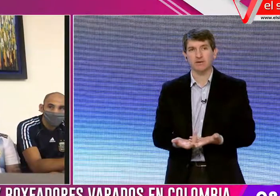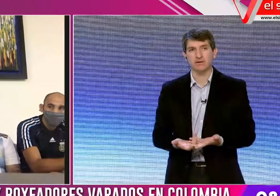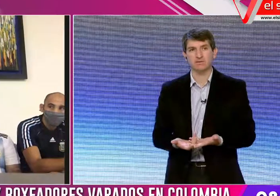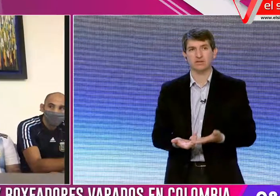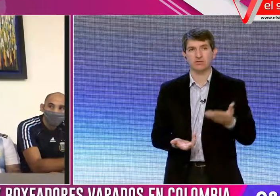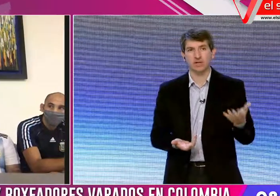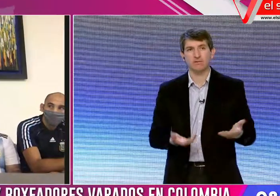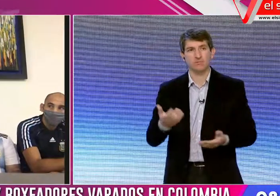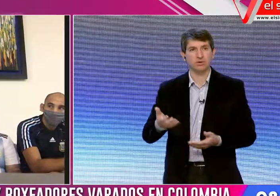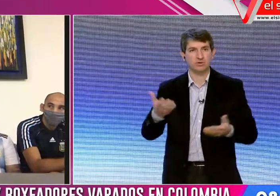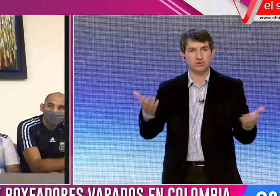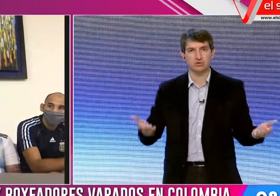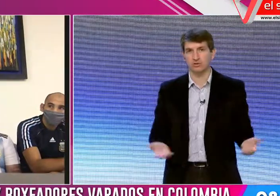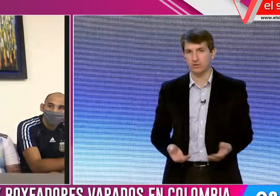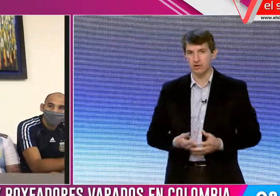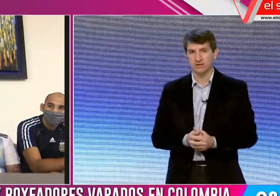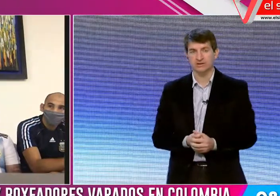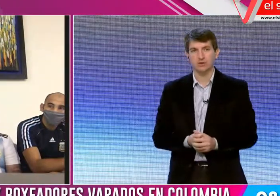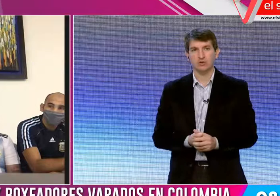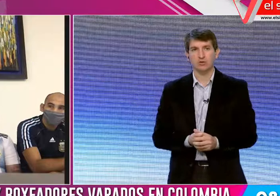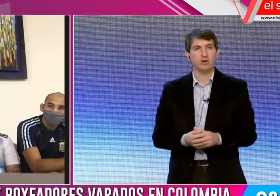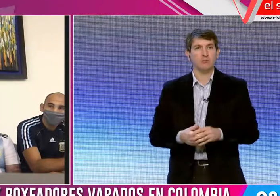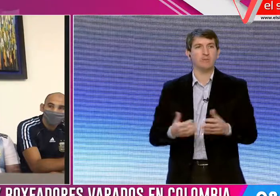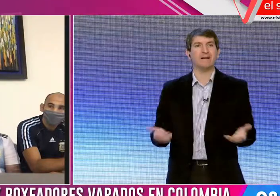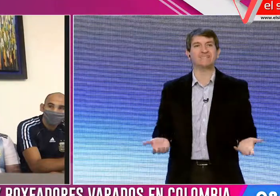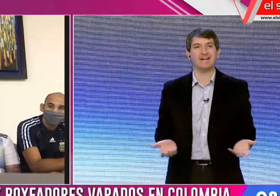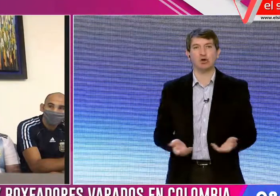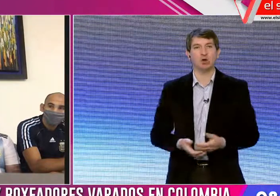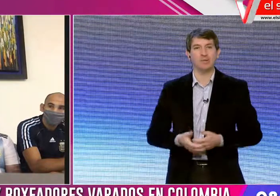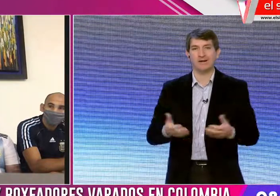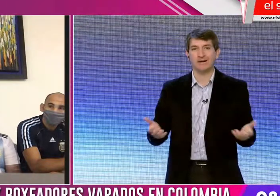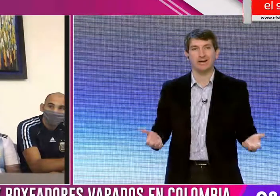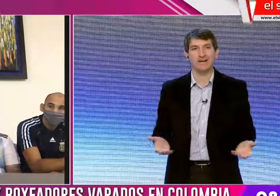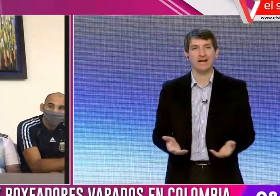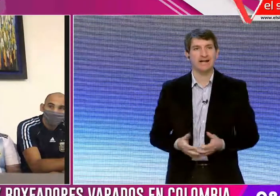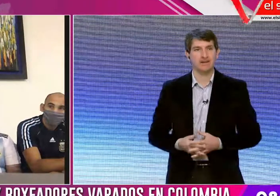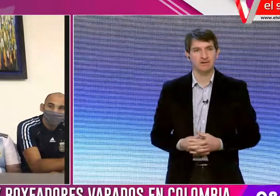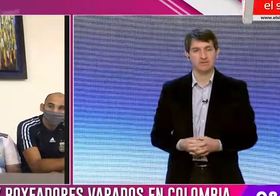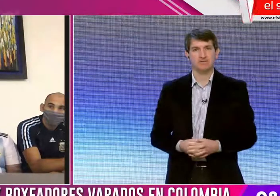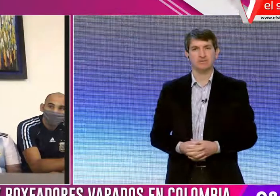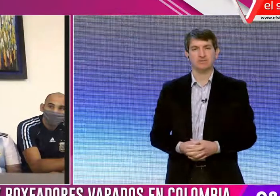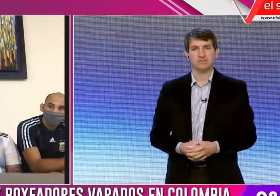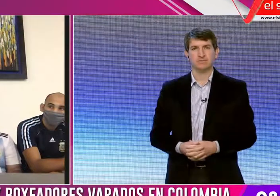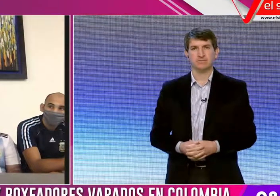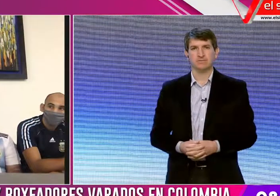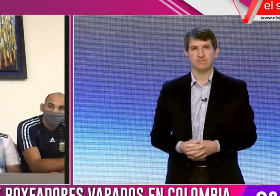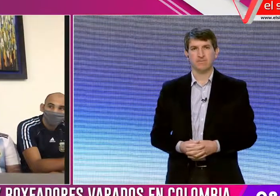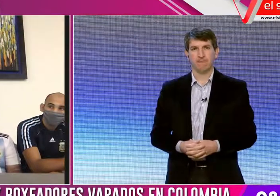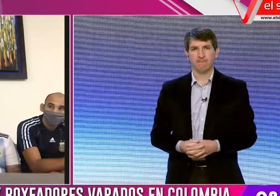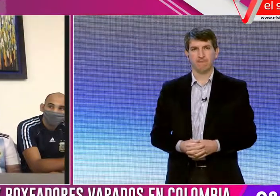viven, ¿no? Tanto Kevin, vos y todos tus colaboradores. No fueron por placer a Colombia a veranear.